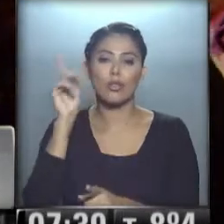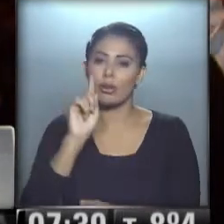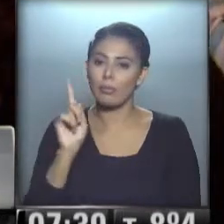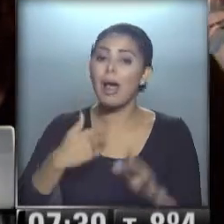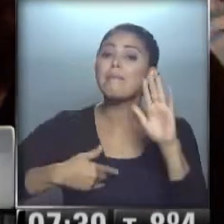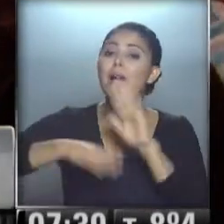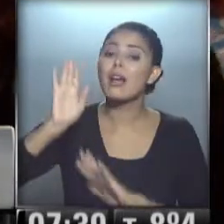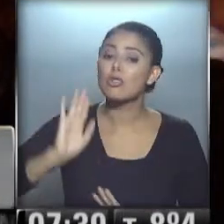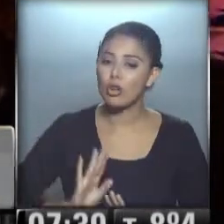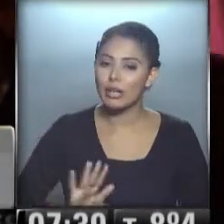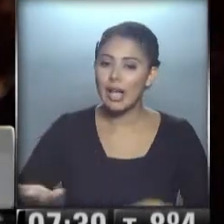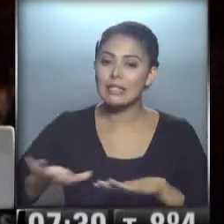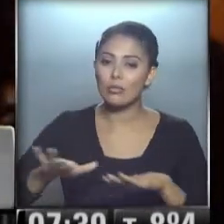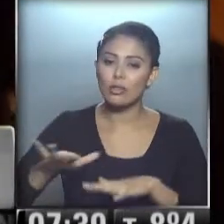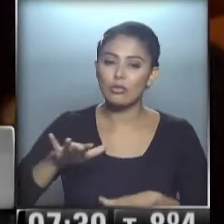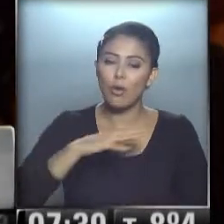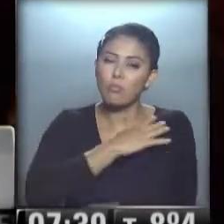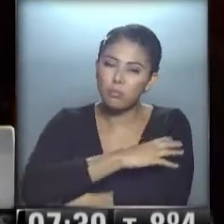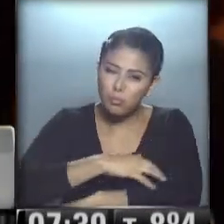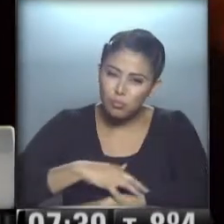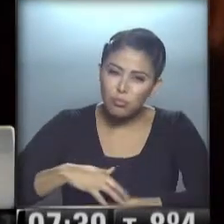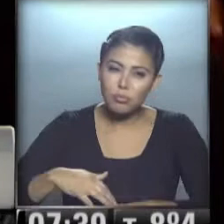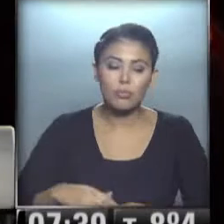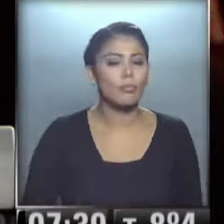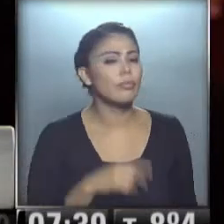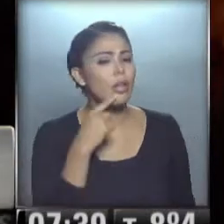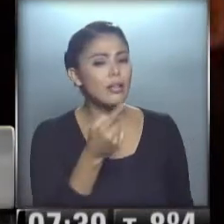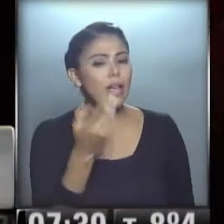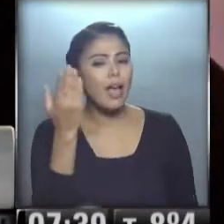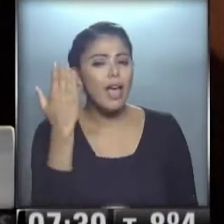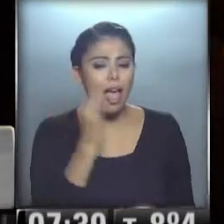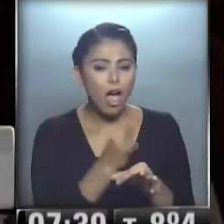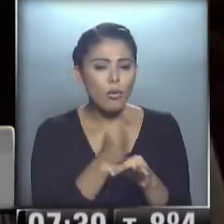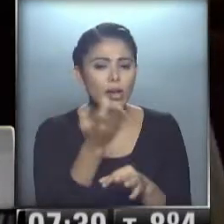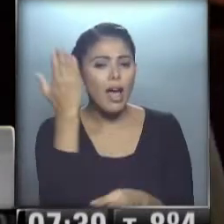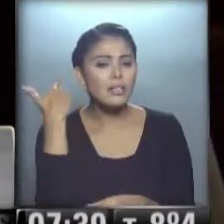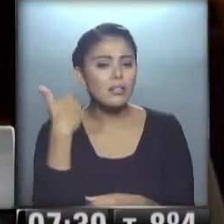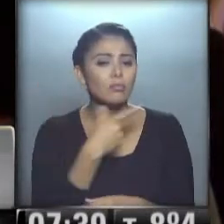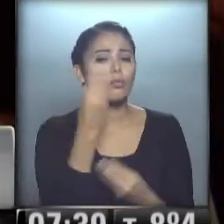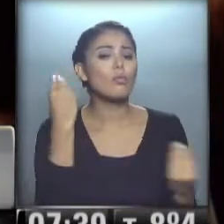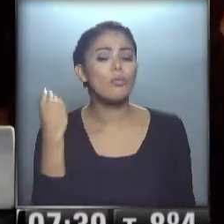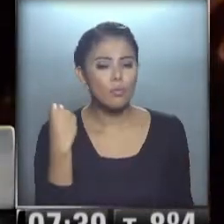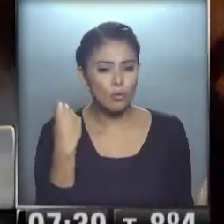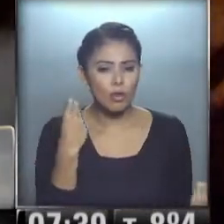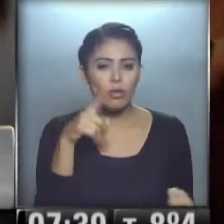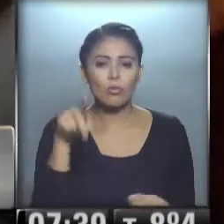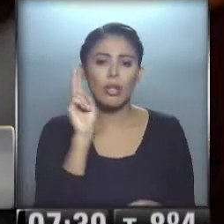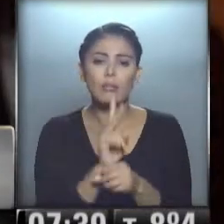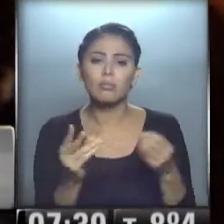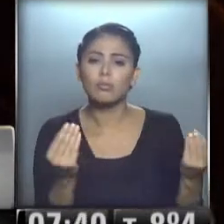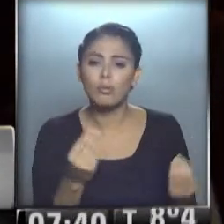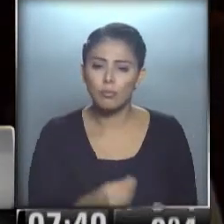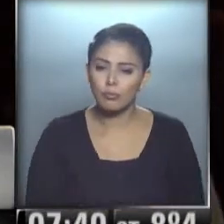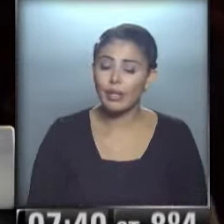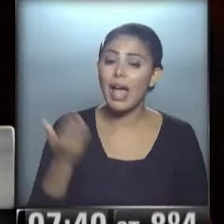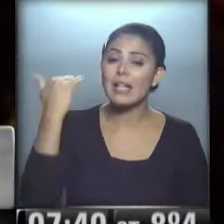su mayoría en situación de calle. ¿Hace cuánto que funciona esta escuela y cómo se ocupan de estos chicos? Bueno,